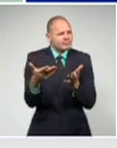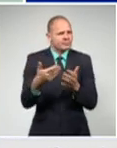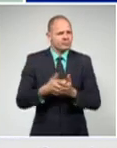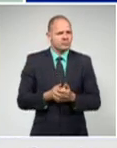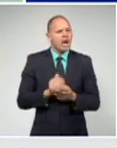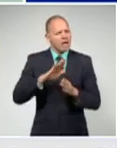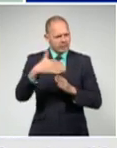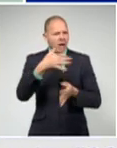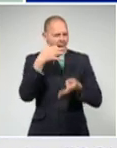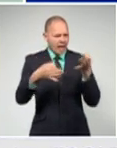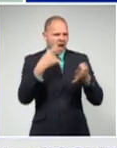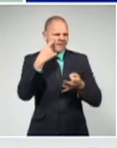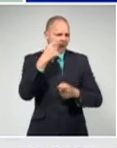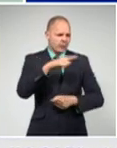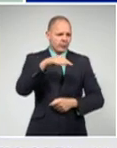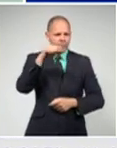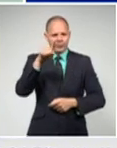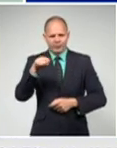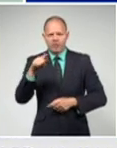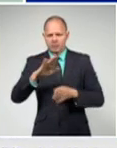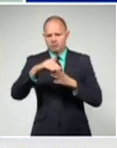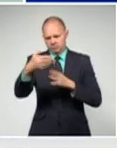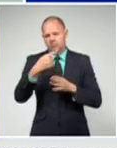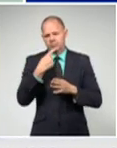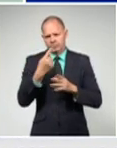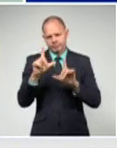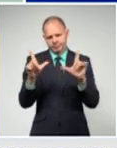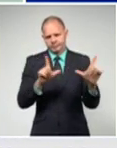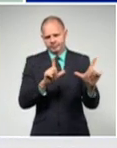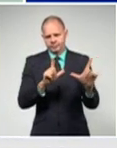en la curva que se aprecia